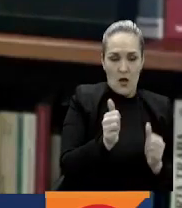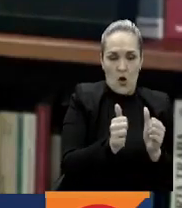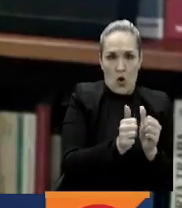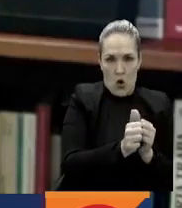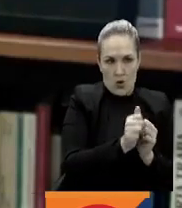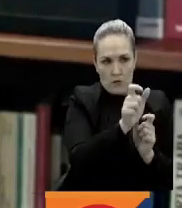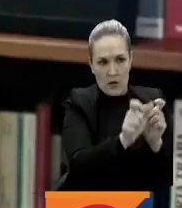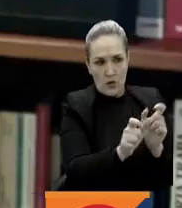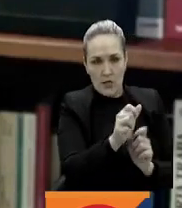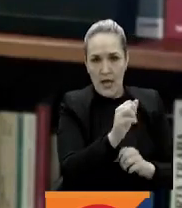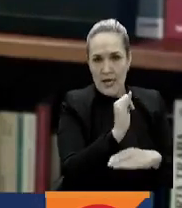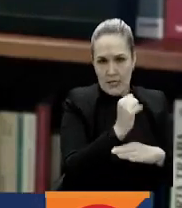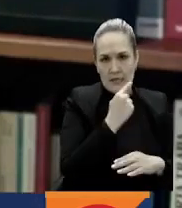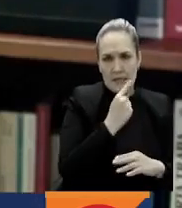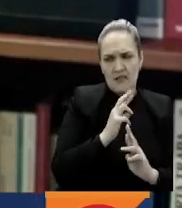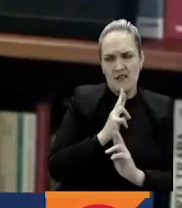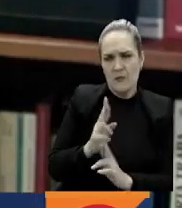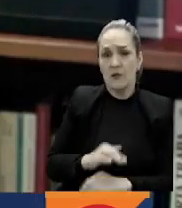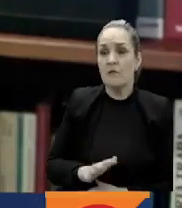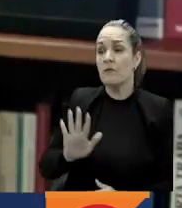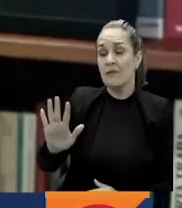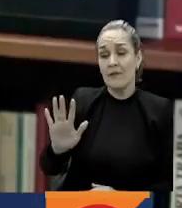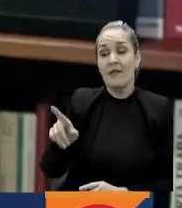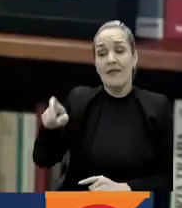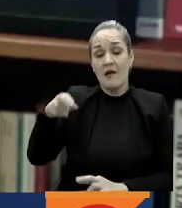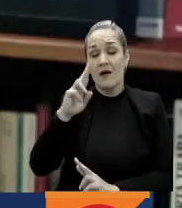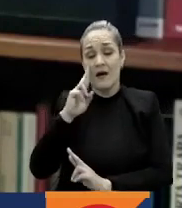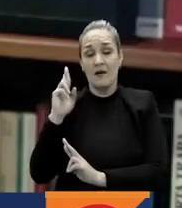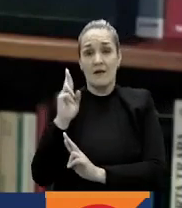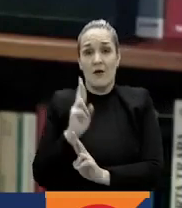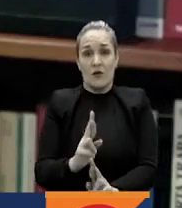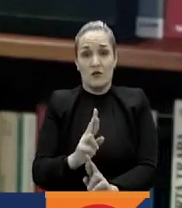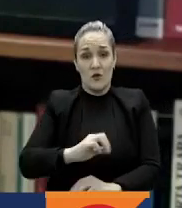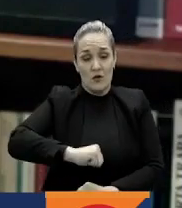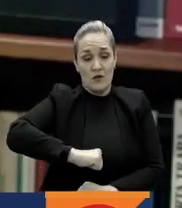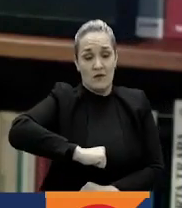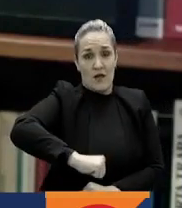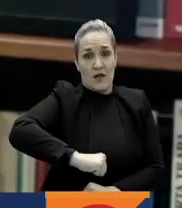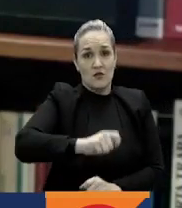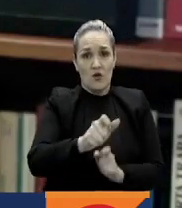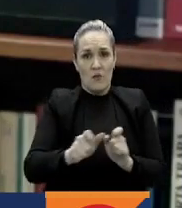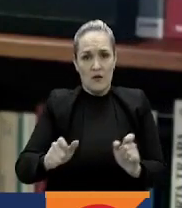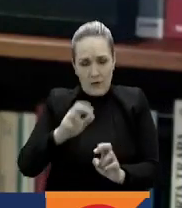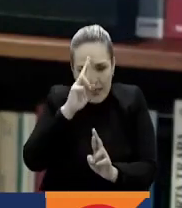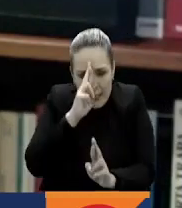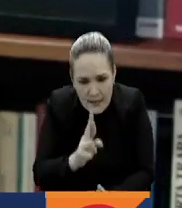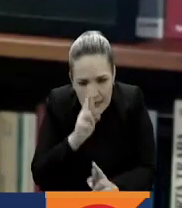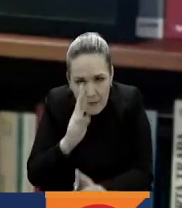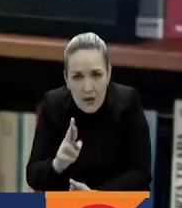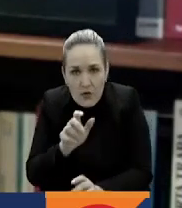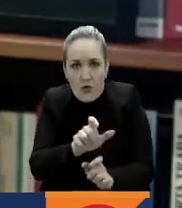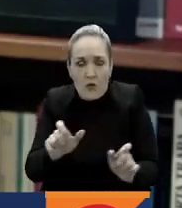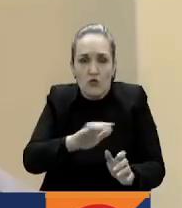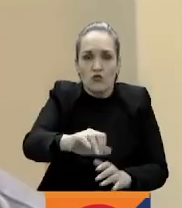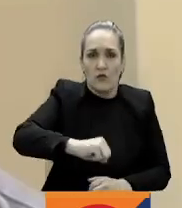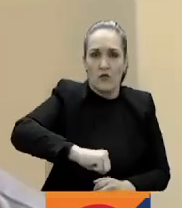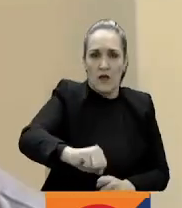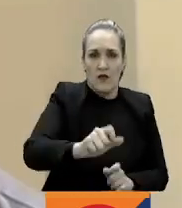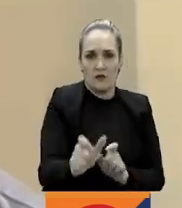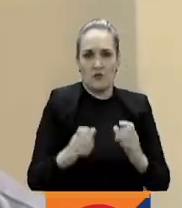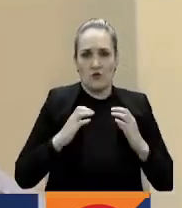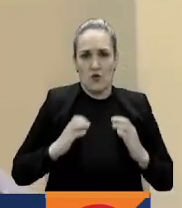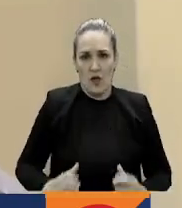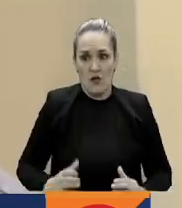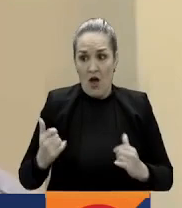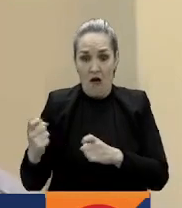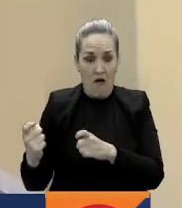se respete los derechos de la población, haya pronto un cese bilateral de fuegos y hostilidades. Recibimos